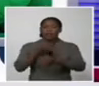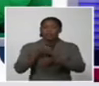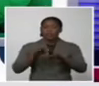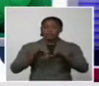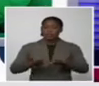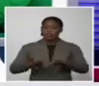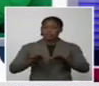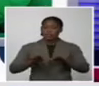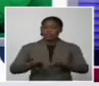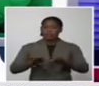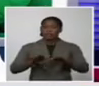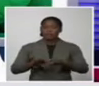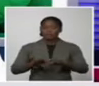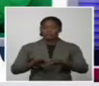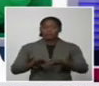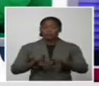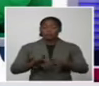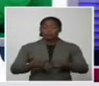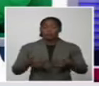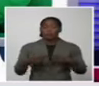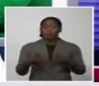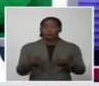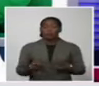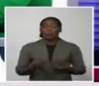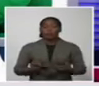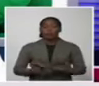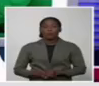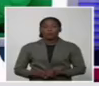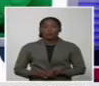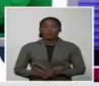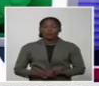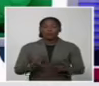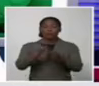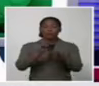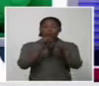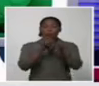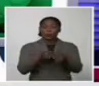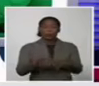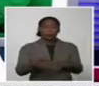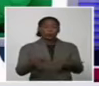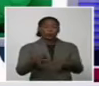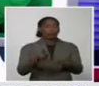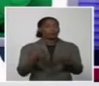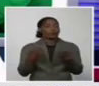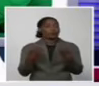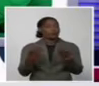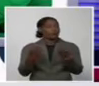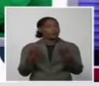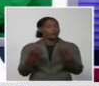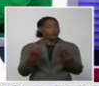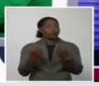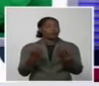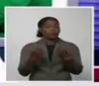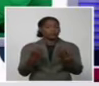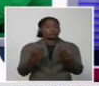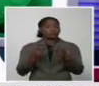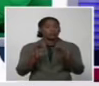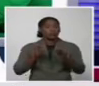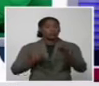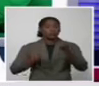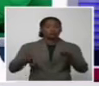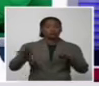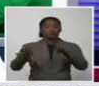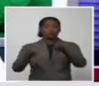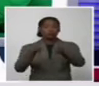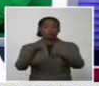porque indiscutiblemente hay una transmisión muy importante en gran parte de nuestro territorio. Vamos a